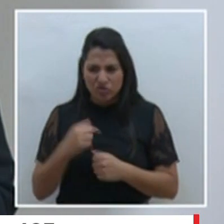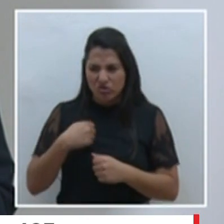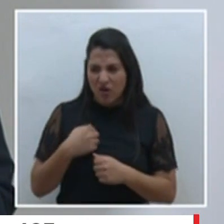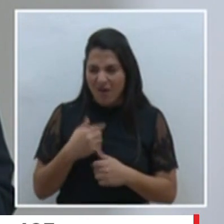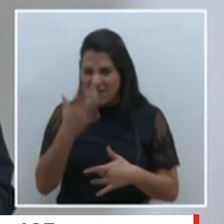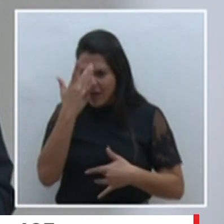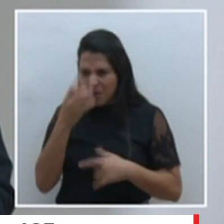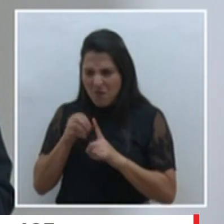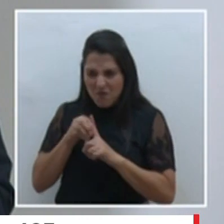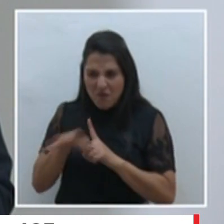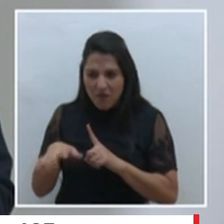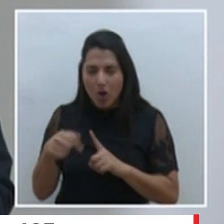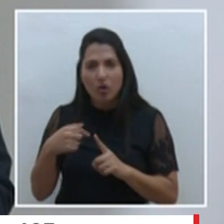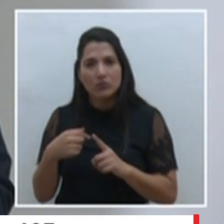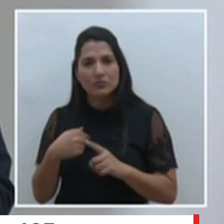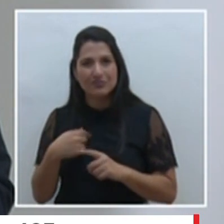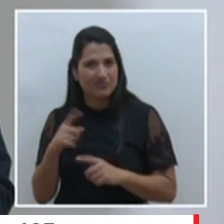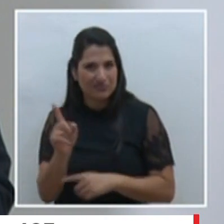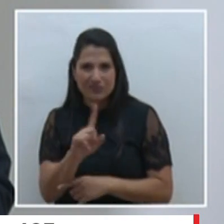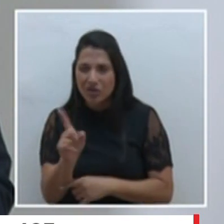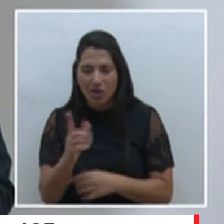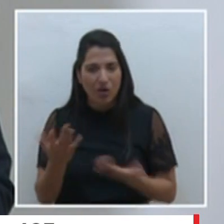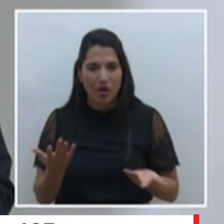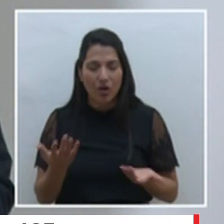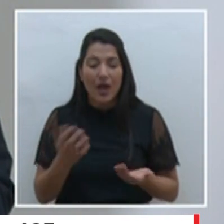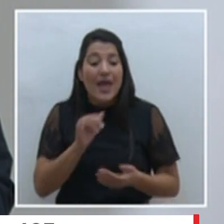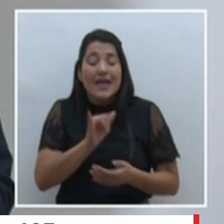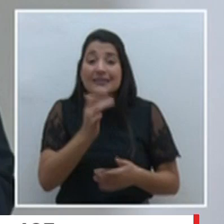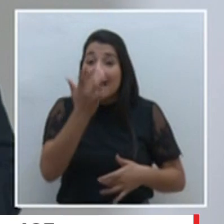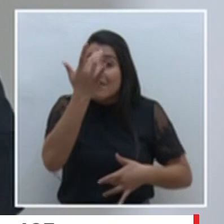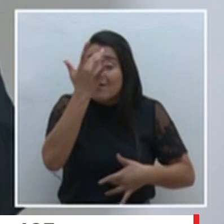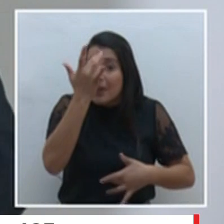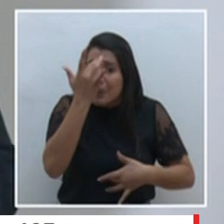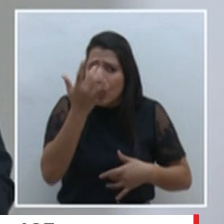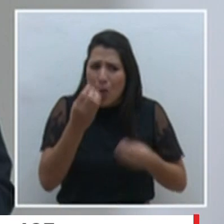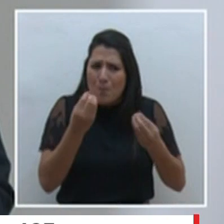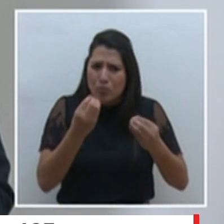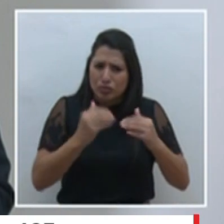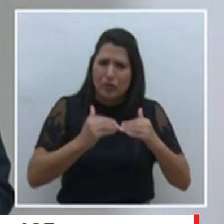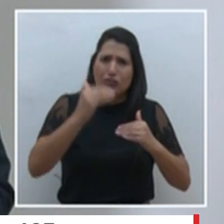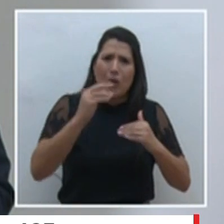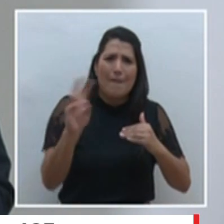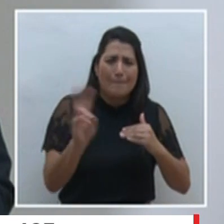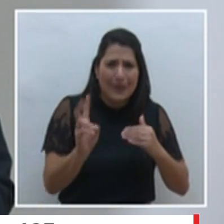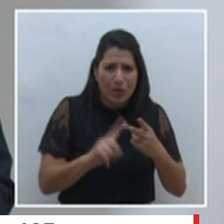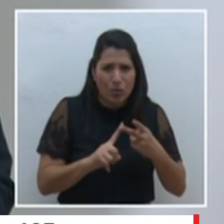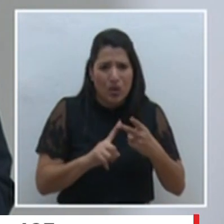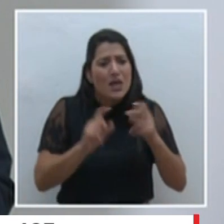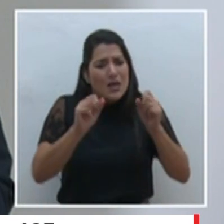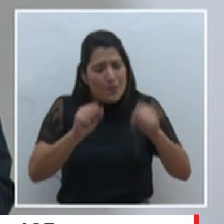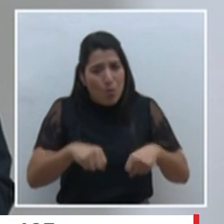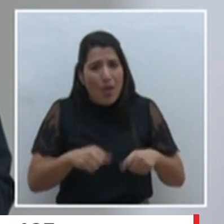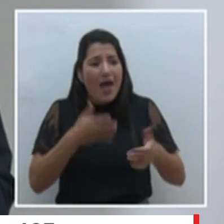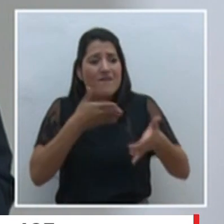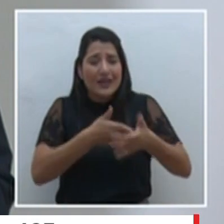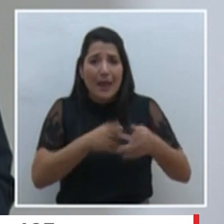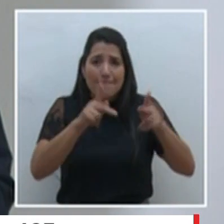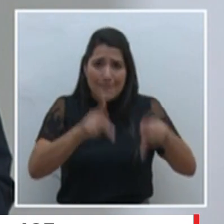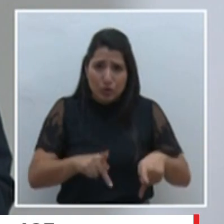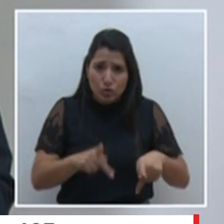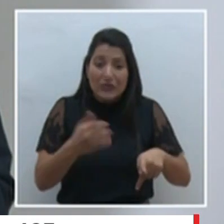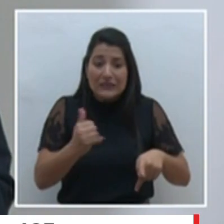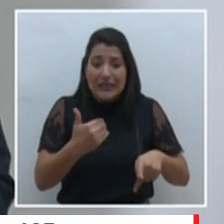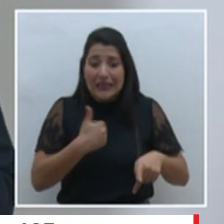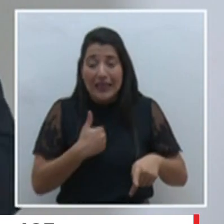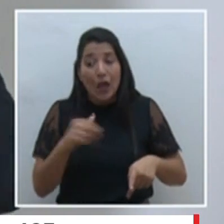virulenta, es una enfermedad que presenta efectos graves en personas que tienen factores de riesgo y el personal de